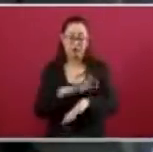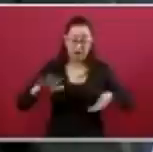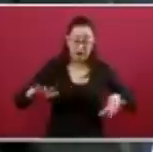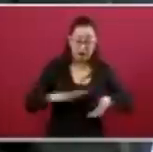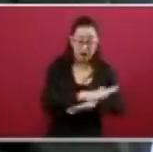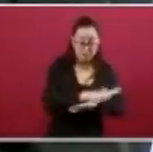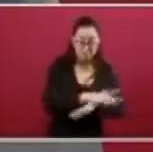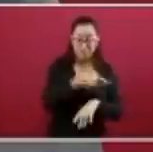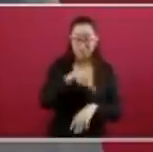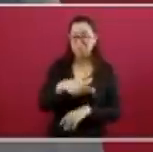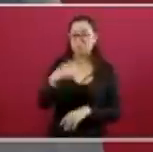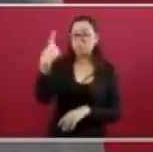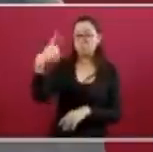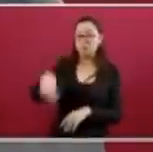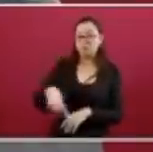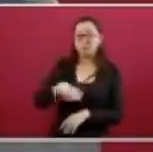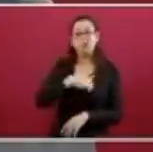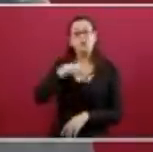a